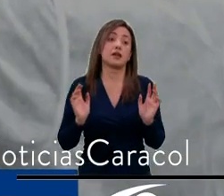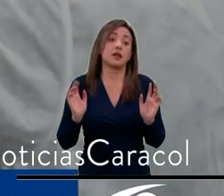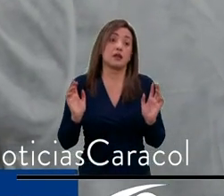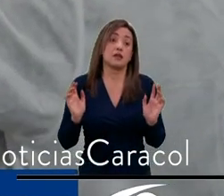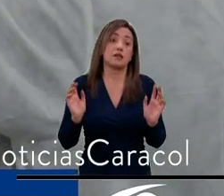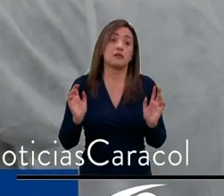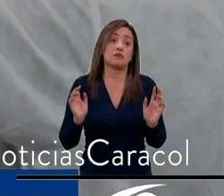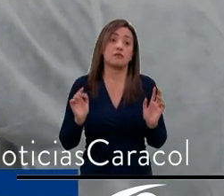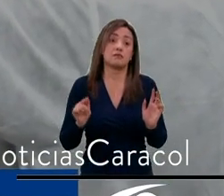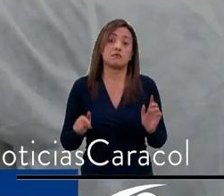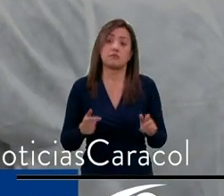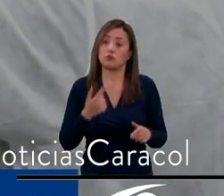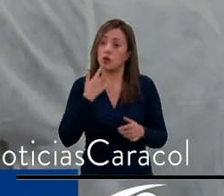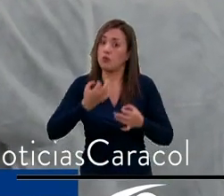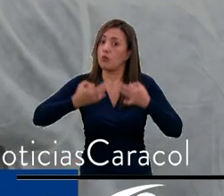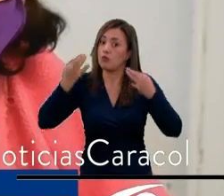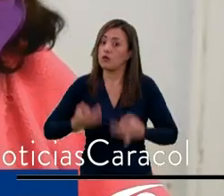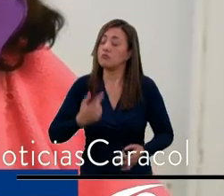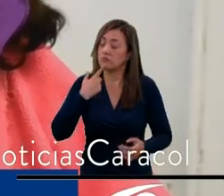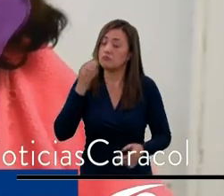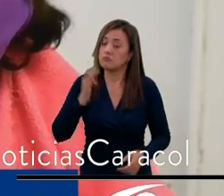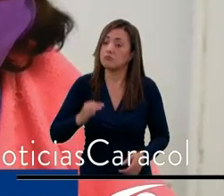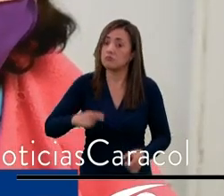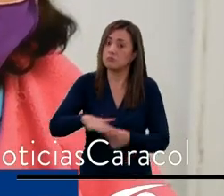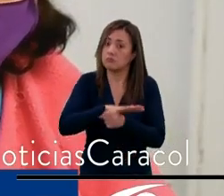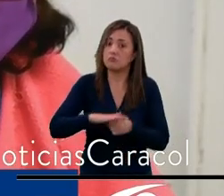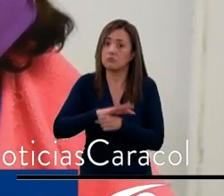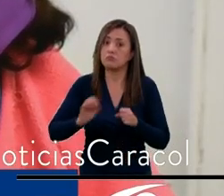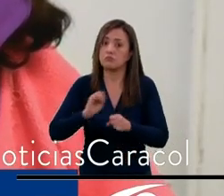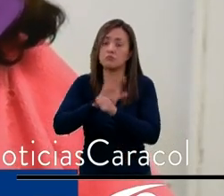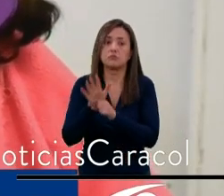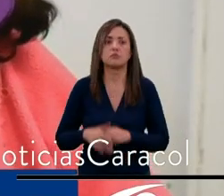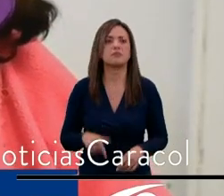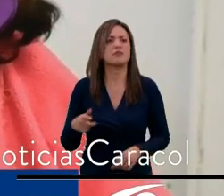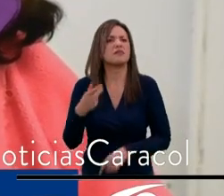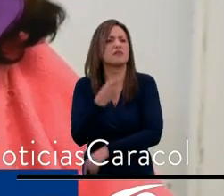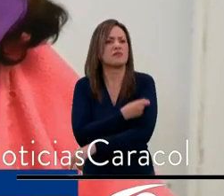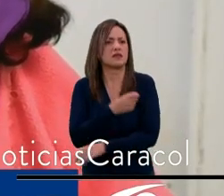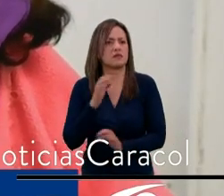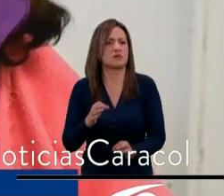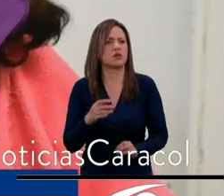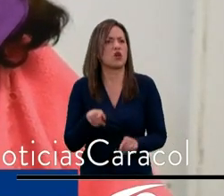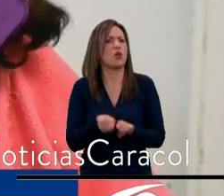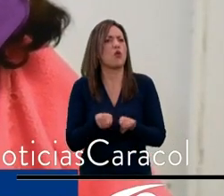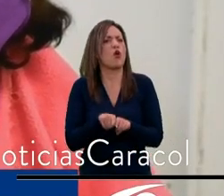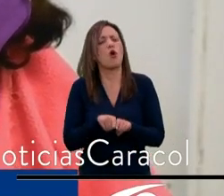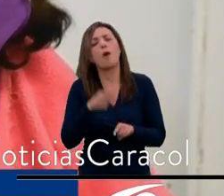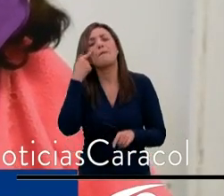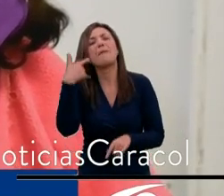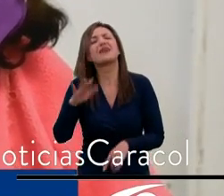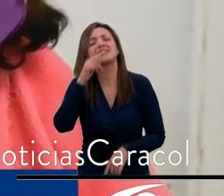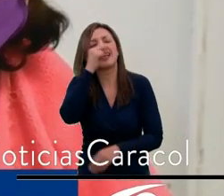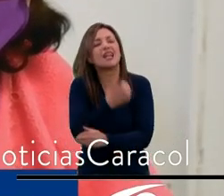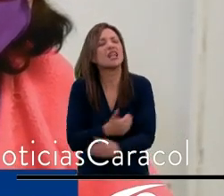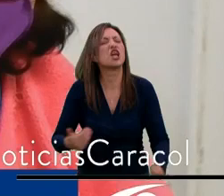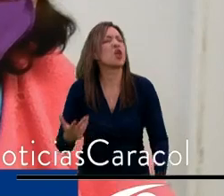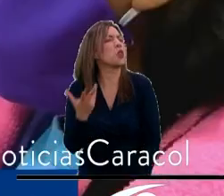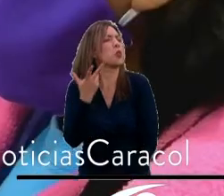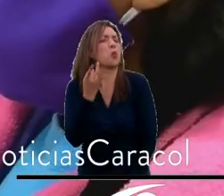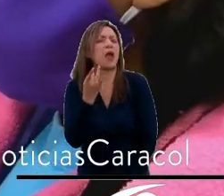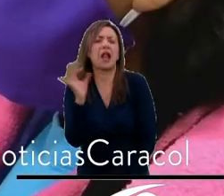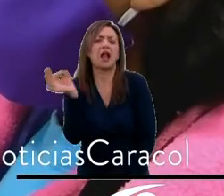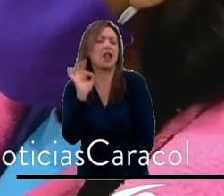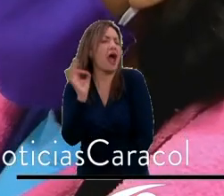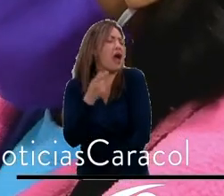Esto es muy, muy real, de verdad. Es como las vacunas, como si fuera como para niños, ¿no? No duele